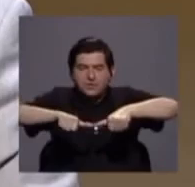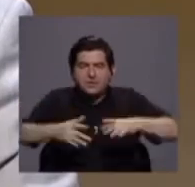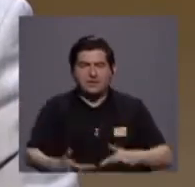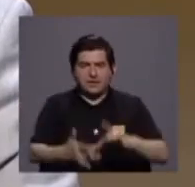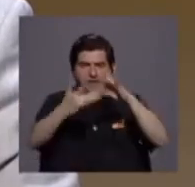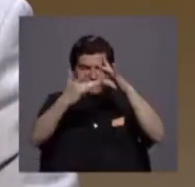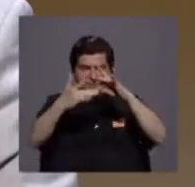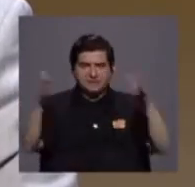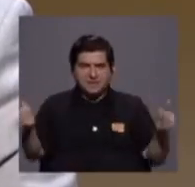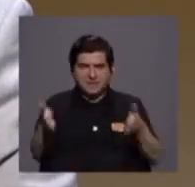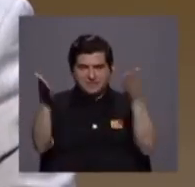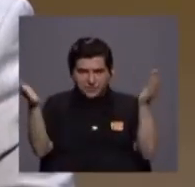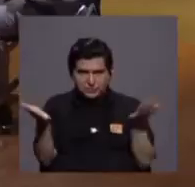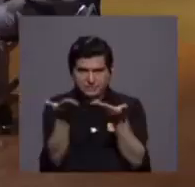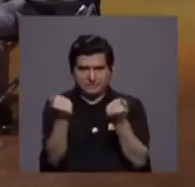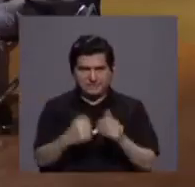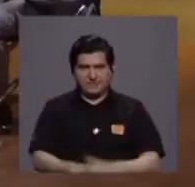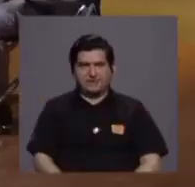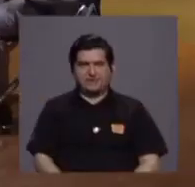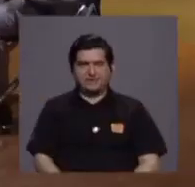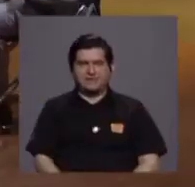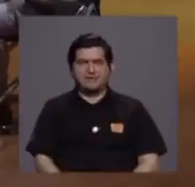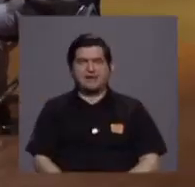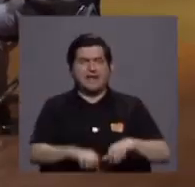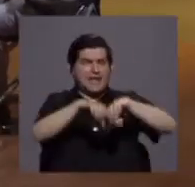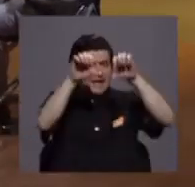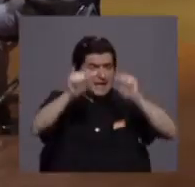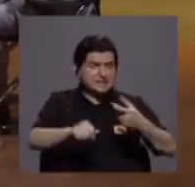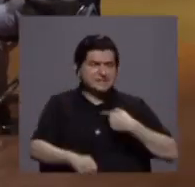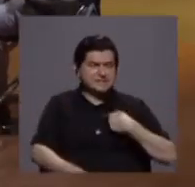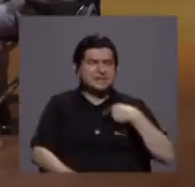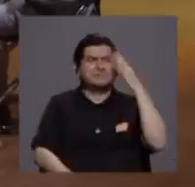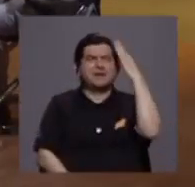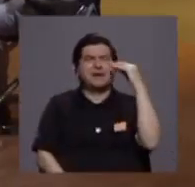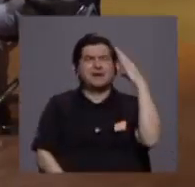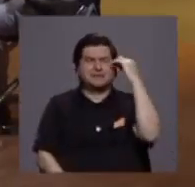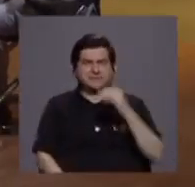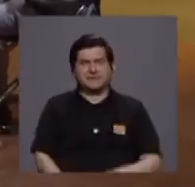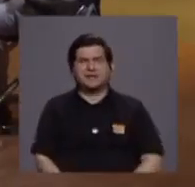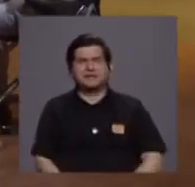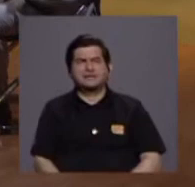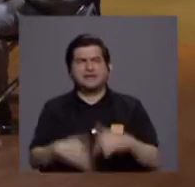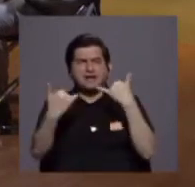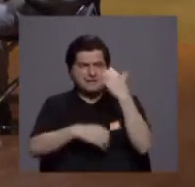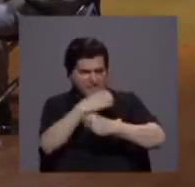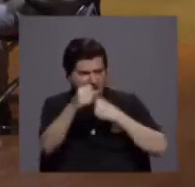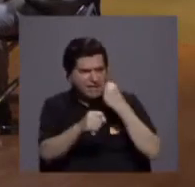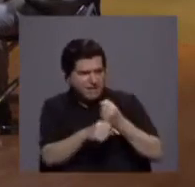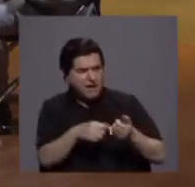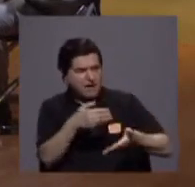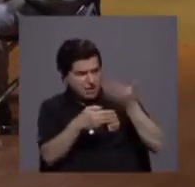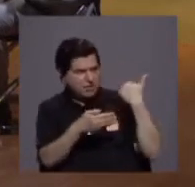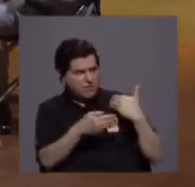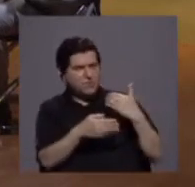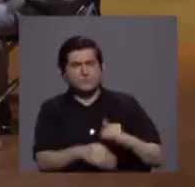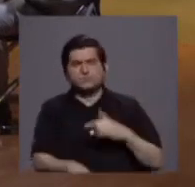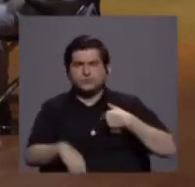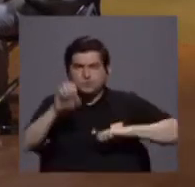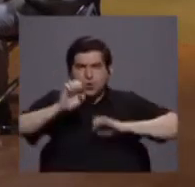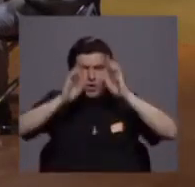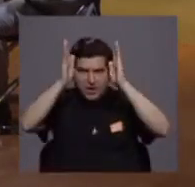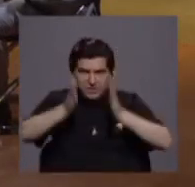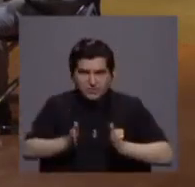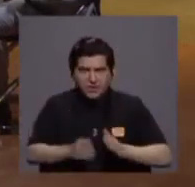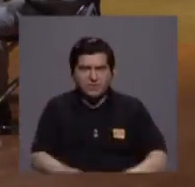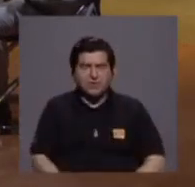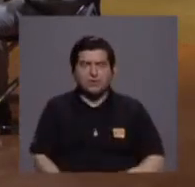todo motivación. Al CIEDIN yo traigo una experiencia de bastantes años, diría yo, como evaluador y